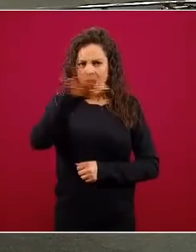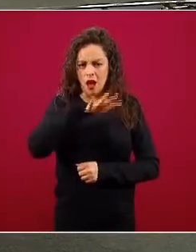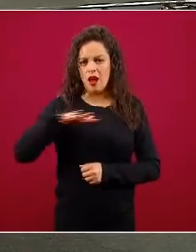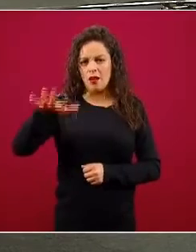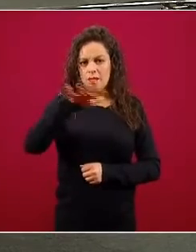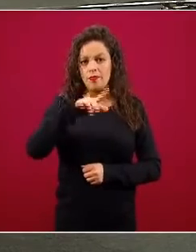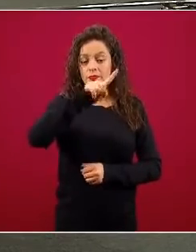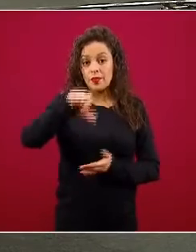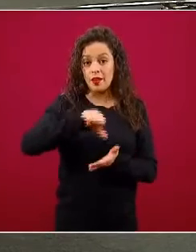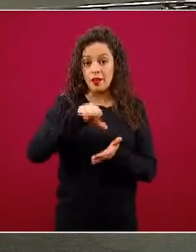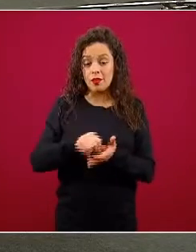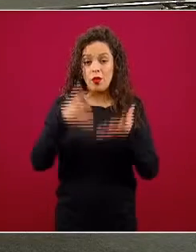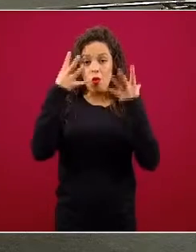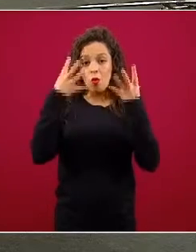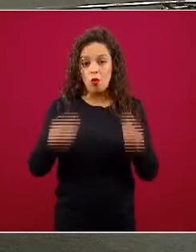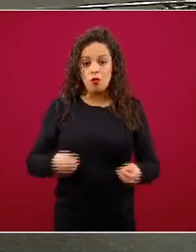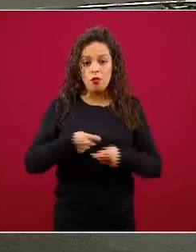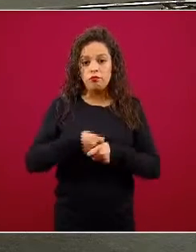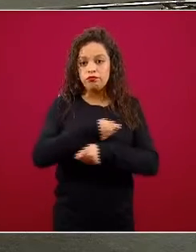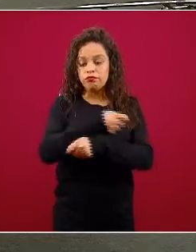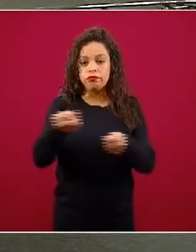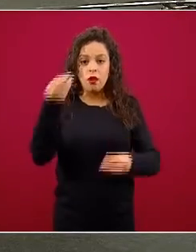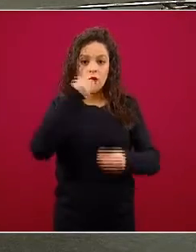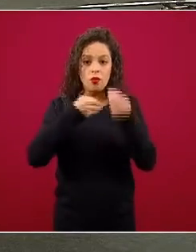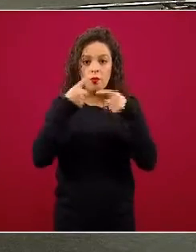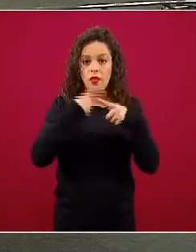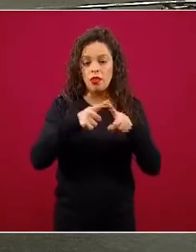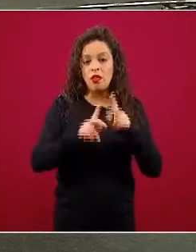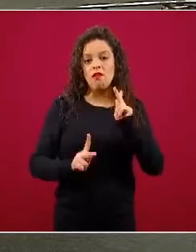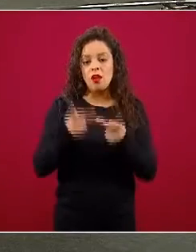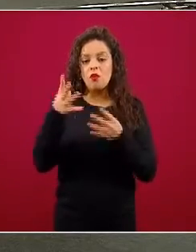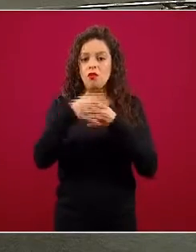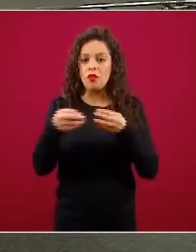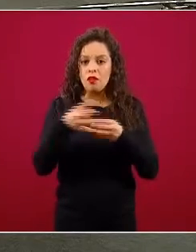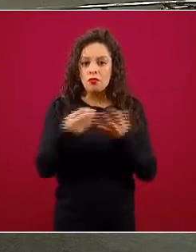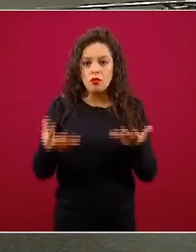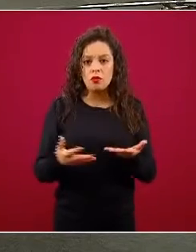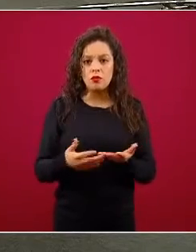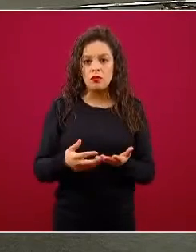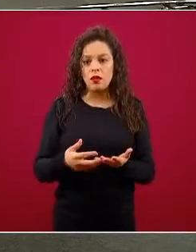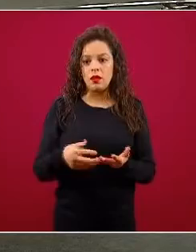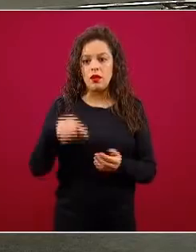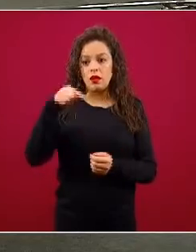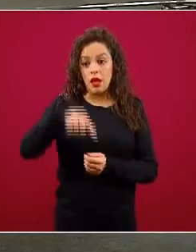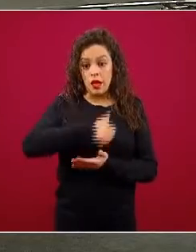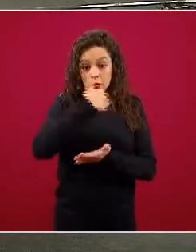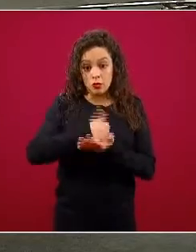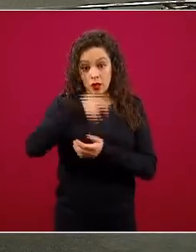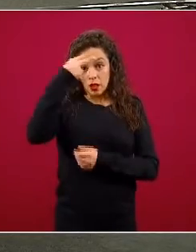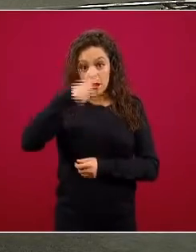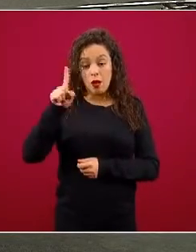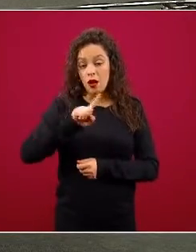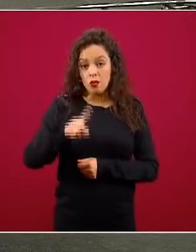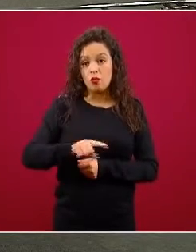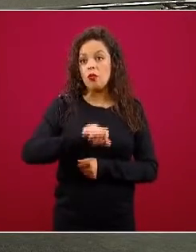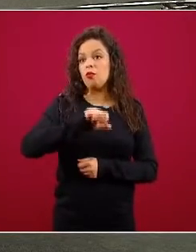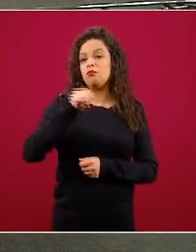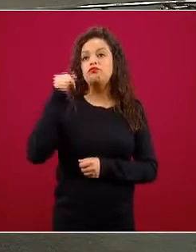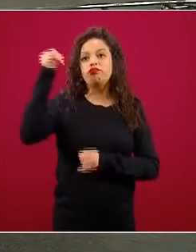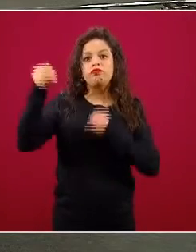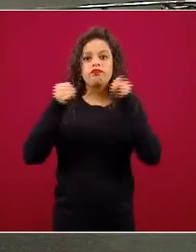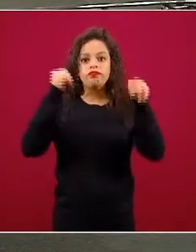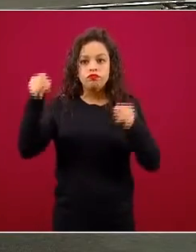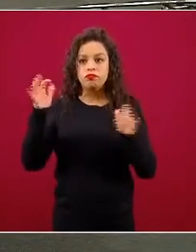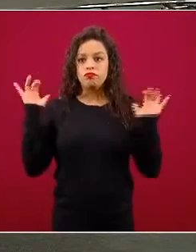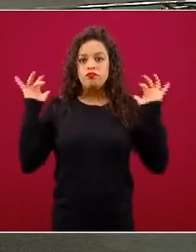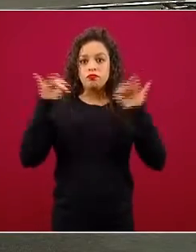que provee de abasto a todo el centro del país, no solamente a la Ciudad de México. Ahí en condiciones normales ingresan